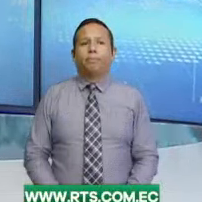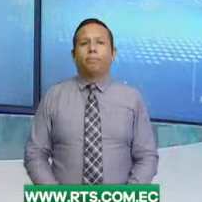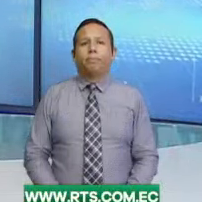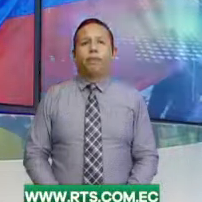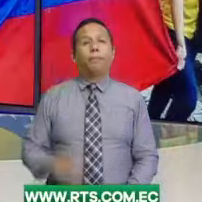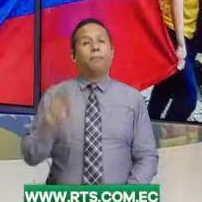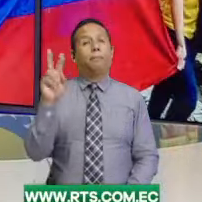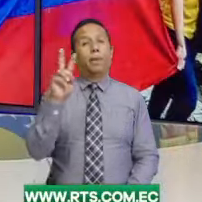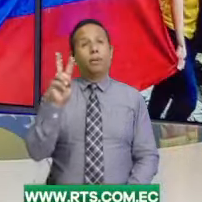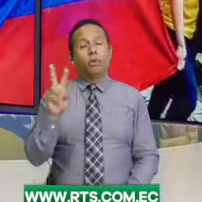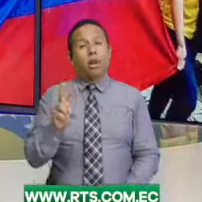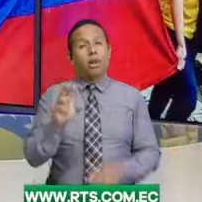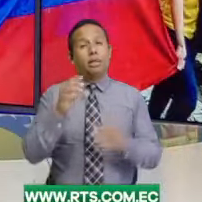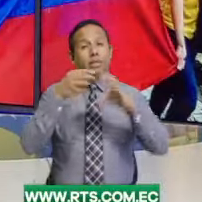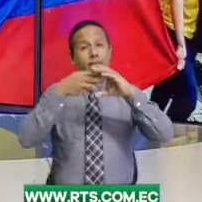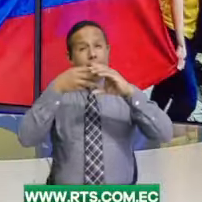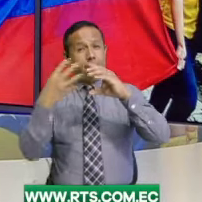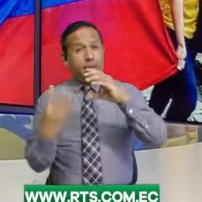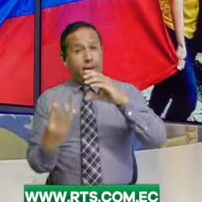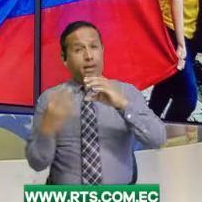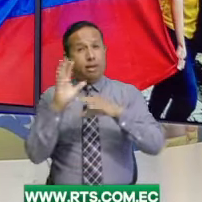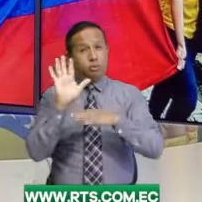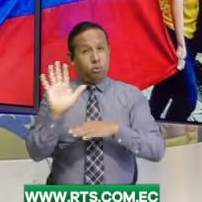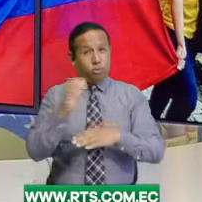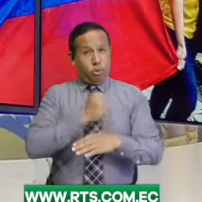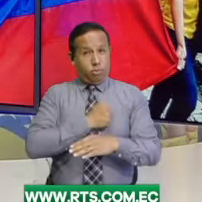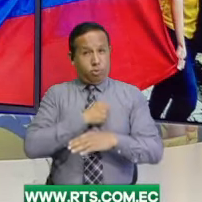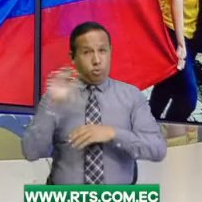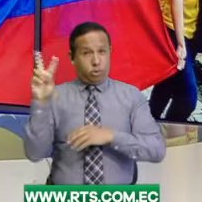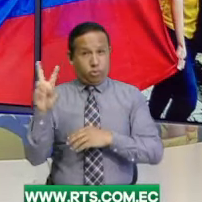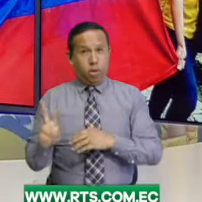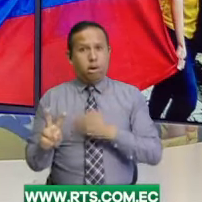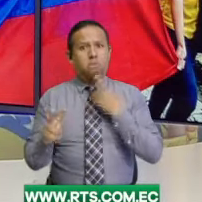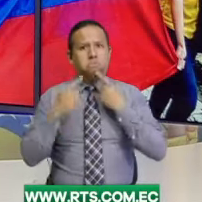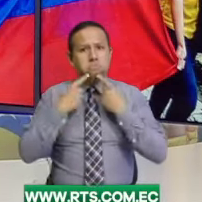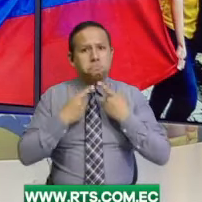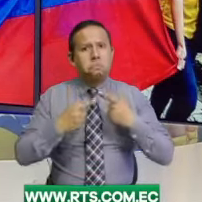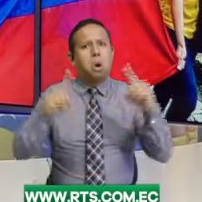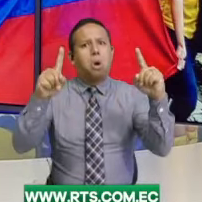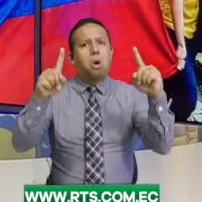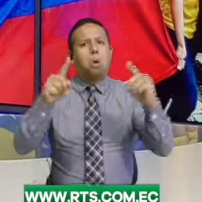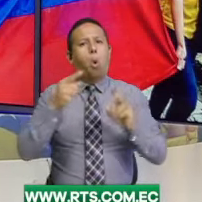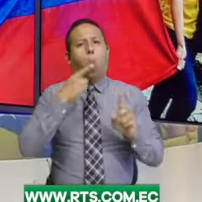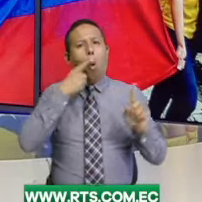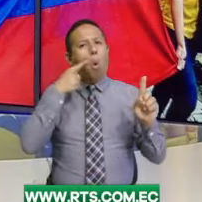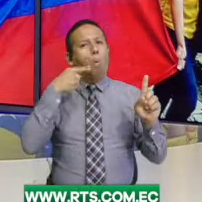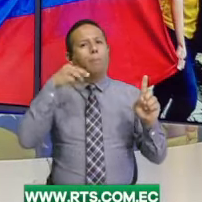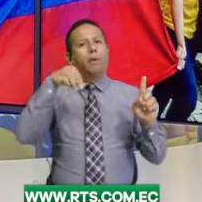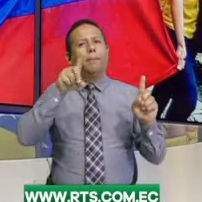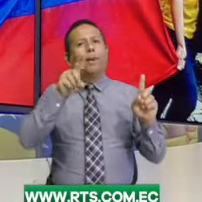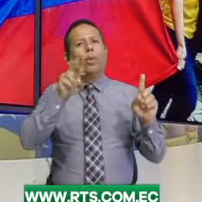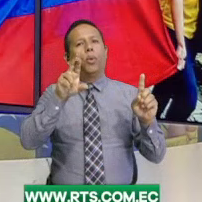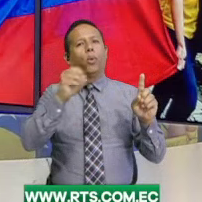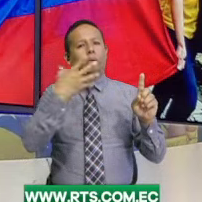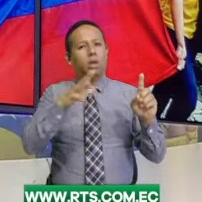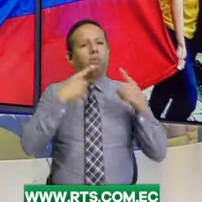Venezuela, el Consejo Nacional Electoral de ese país proclamó a Nicolás Maduro como ganador de los comicios presidenciales con